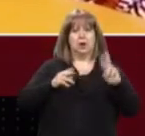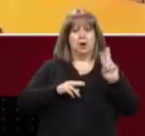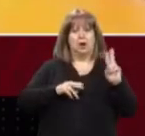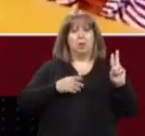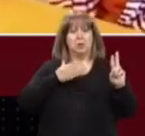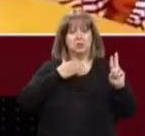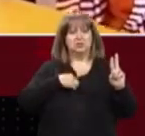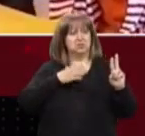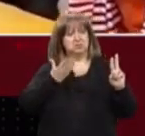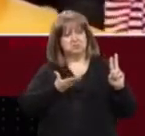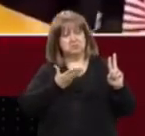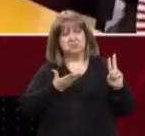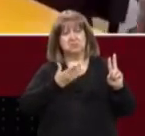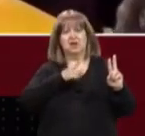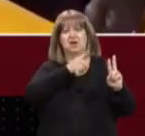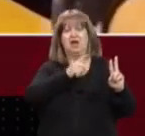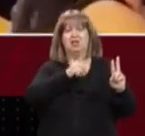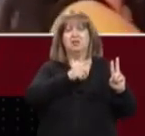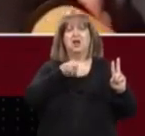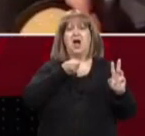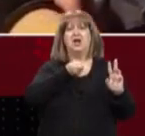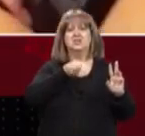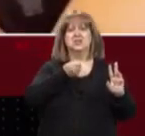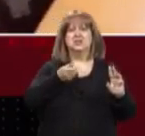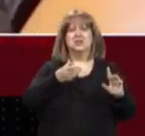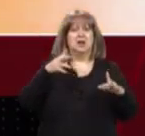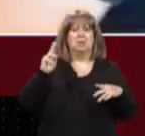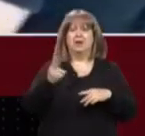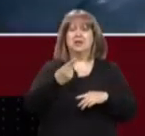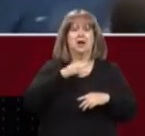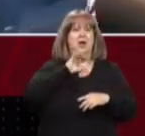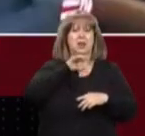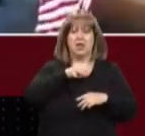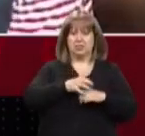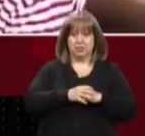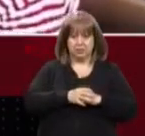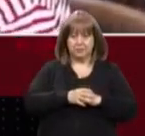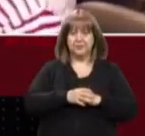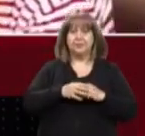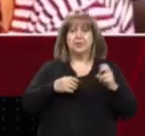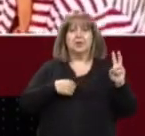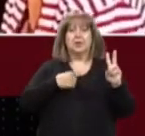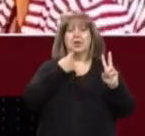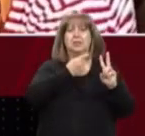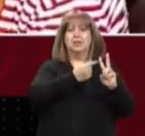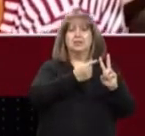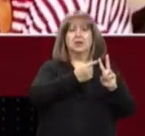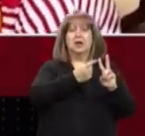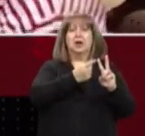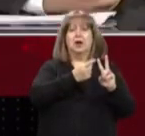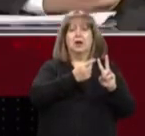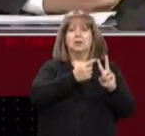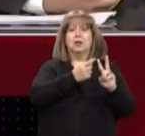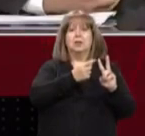No me asombra nada de estas lacras asesinas, ¿no? Uh-huh. Y se habla mucho de que una de ellas le hizo un gesto a usted,